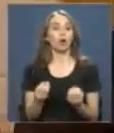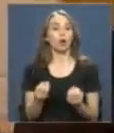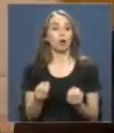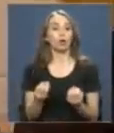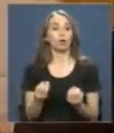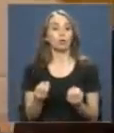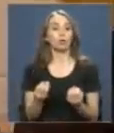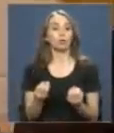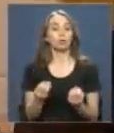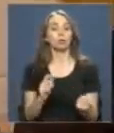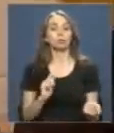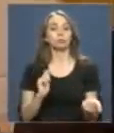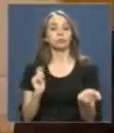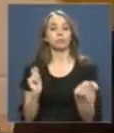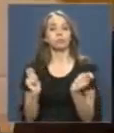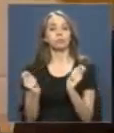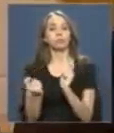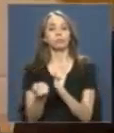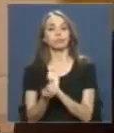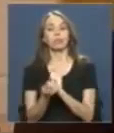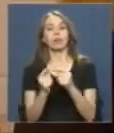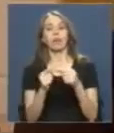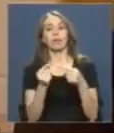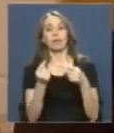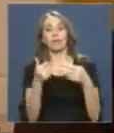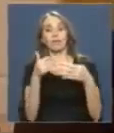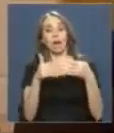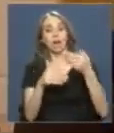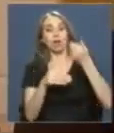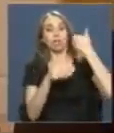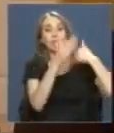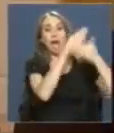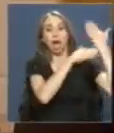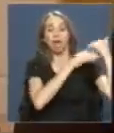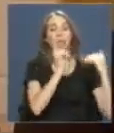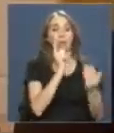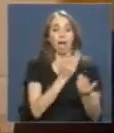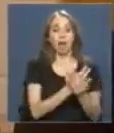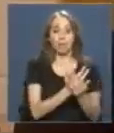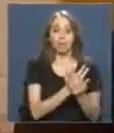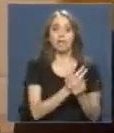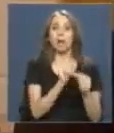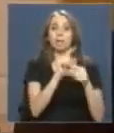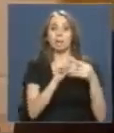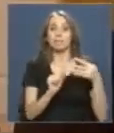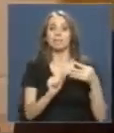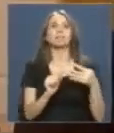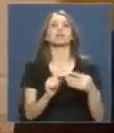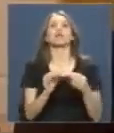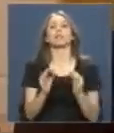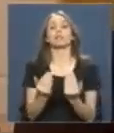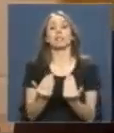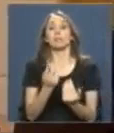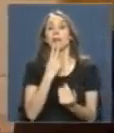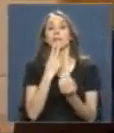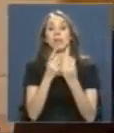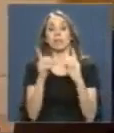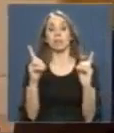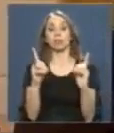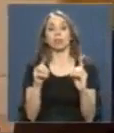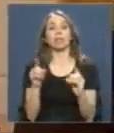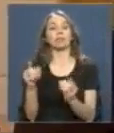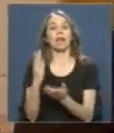ido trastocando ciertos valores y ciertos principios indispensables para la vida democrática, y yo creo que en eso el colegio no